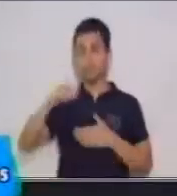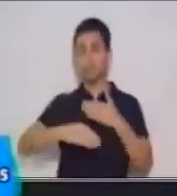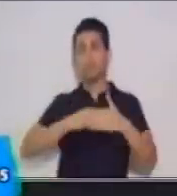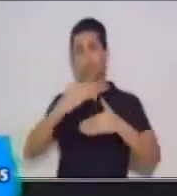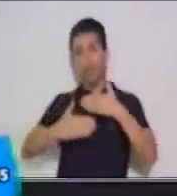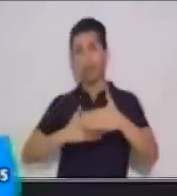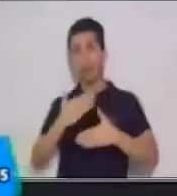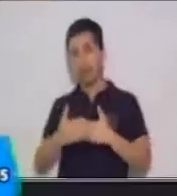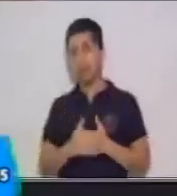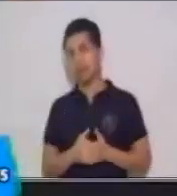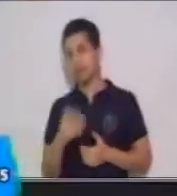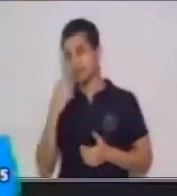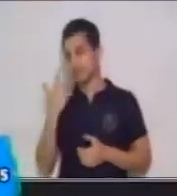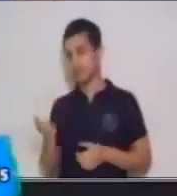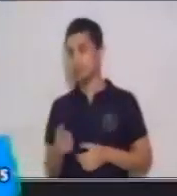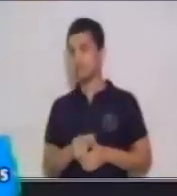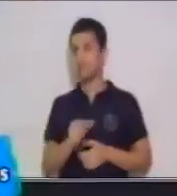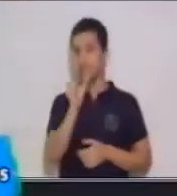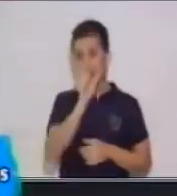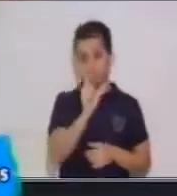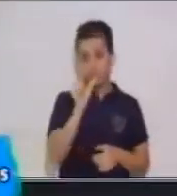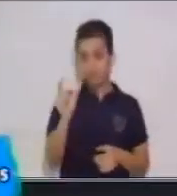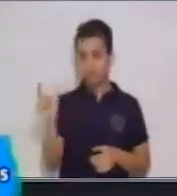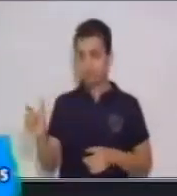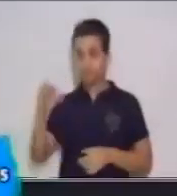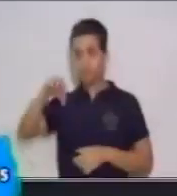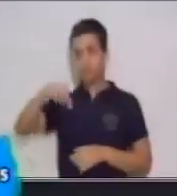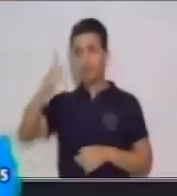Papel. Digámosla con aplausos también.